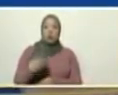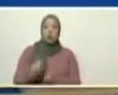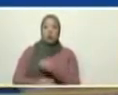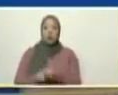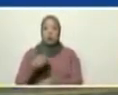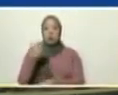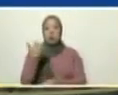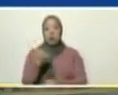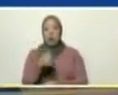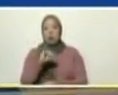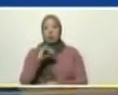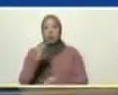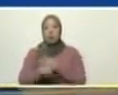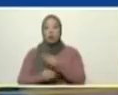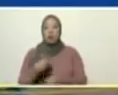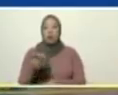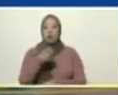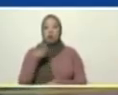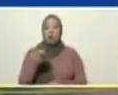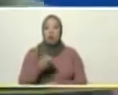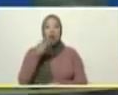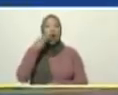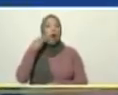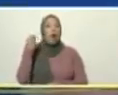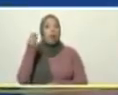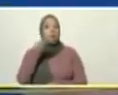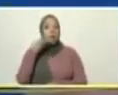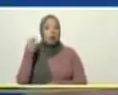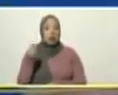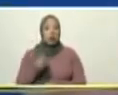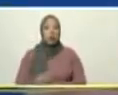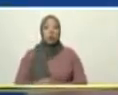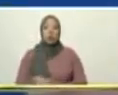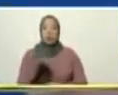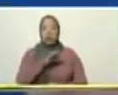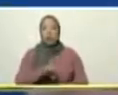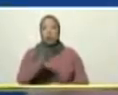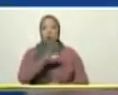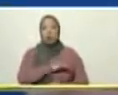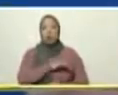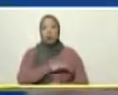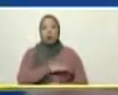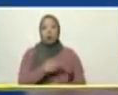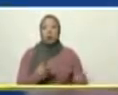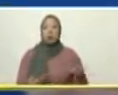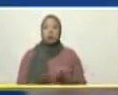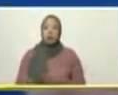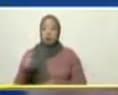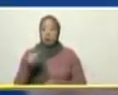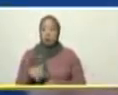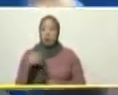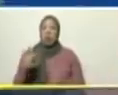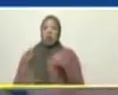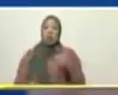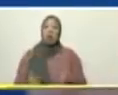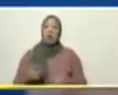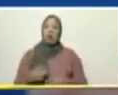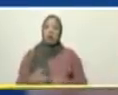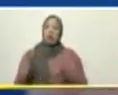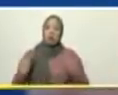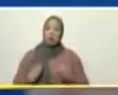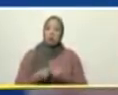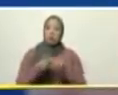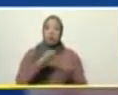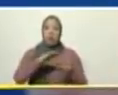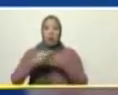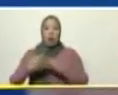estamos haciendo. No estamos buscando expertos en sociología que nos digan qué hay que hacer. Estamos hablando con los comuneros,